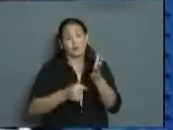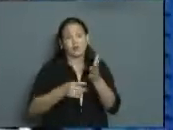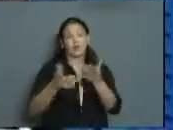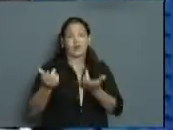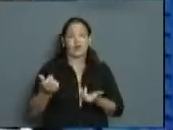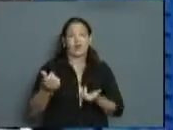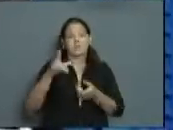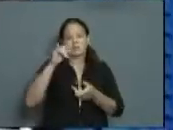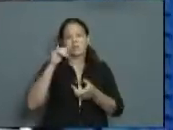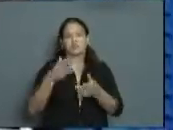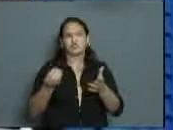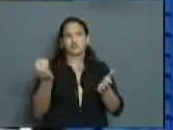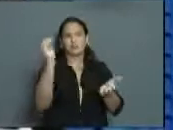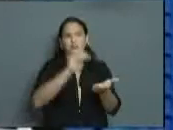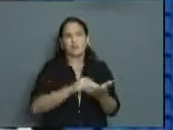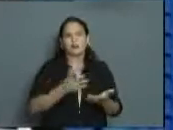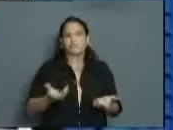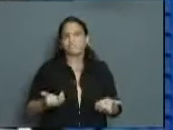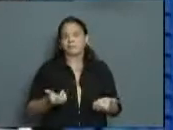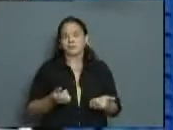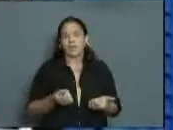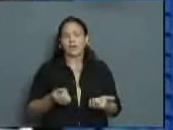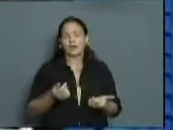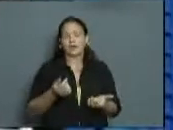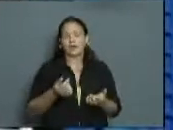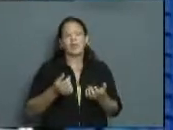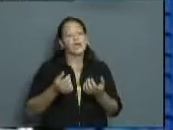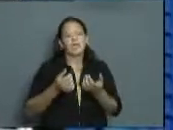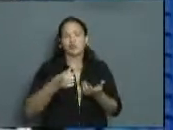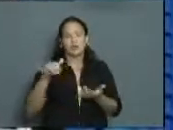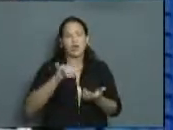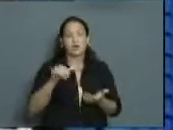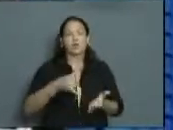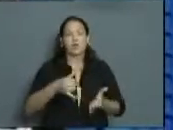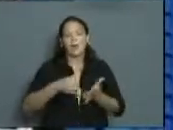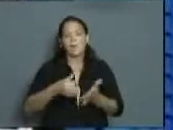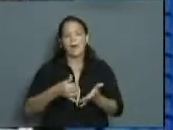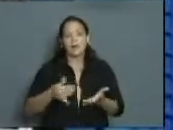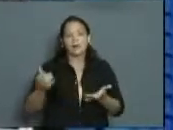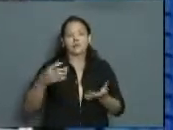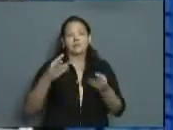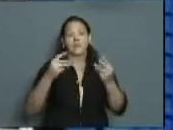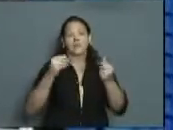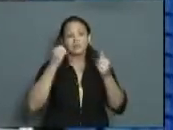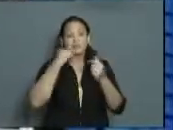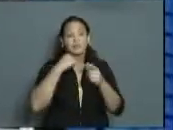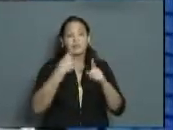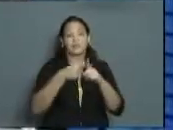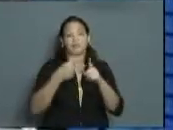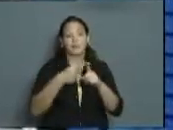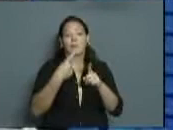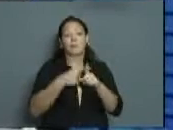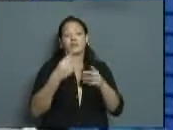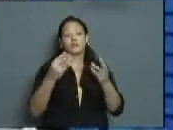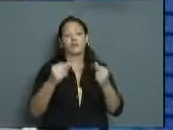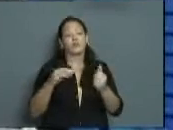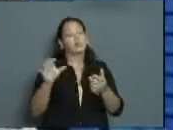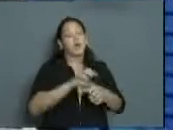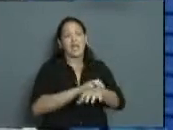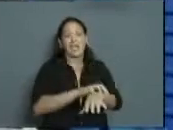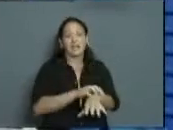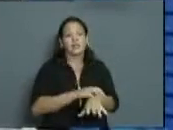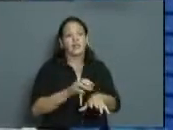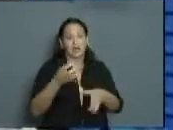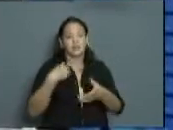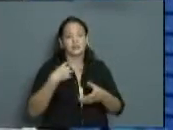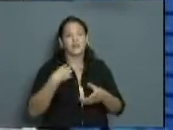priorizando la vacuna que tenemos ahora para la campaña, para vacunar el mayor número de personas. Por tanto, las personas que son alérgicas le pedimos que tienen que